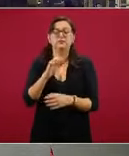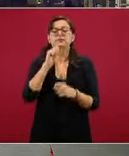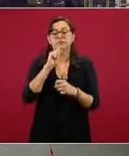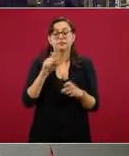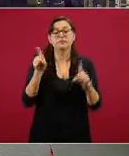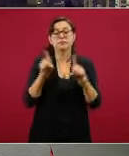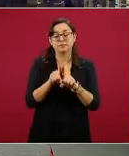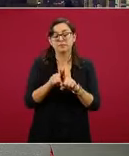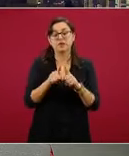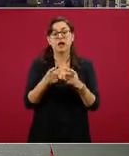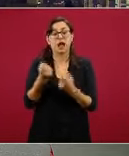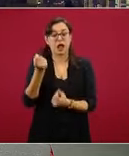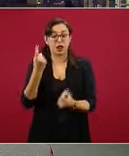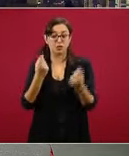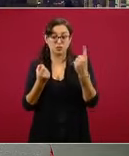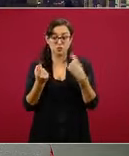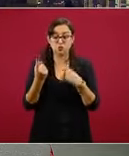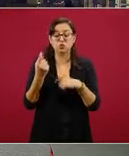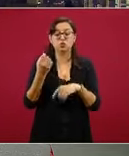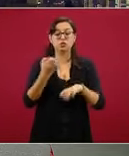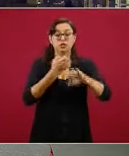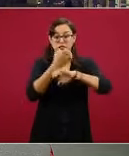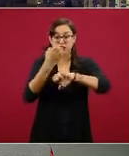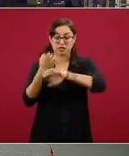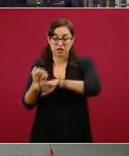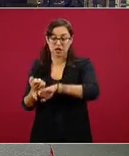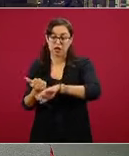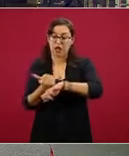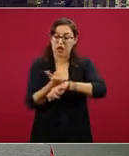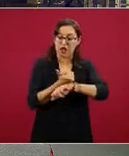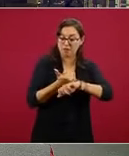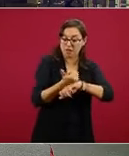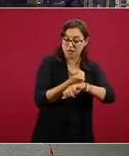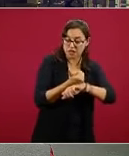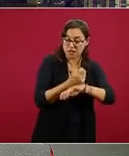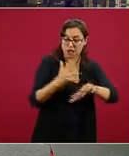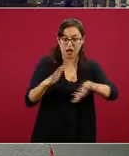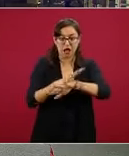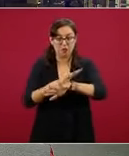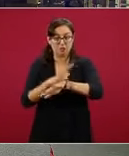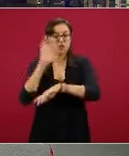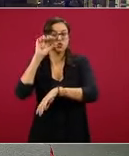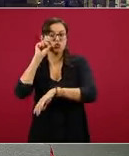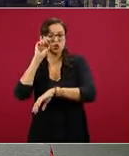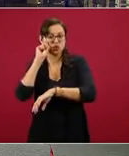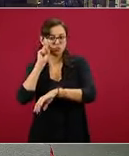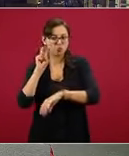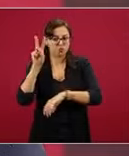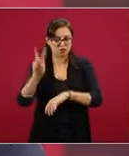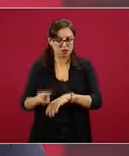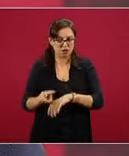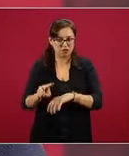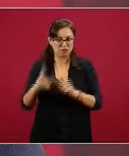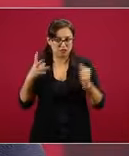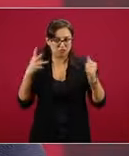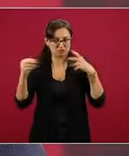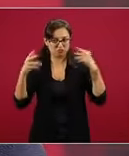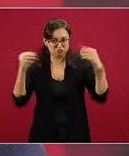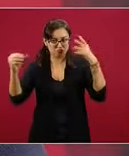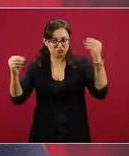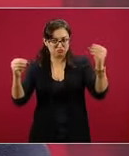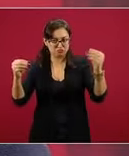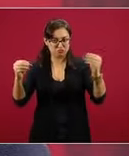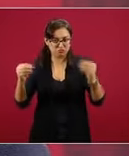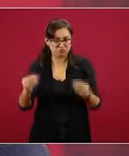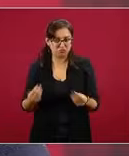ejemplo, subieron de amarillo a naranja, no fue un incremento, digamos, importante, fue un incremento de 1 o 2